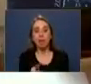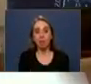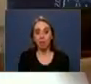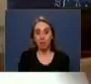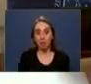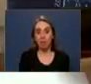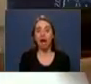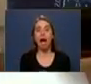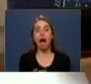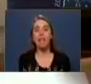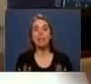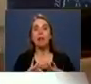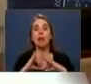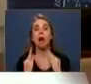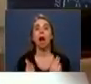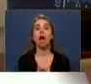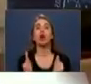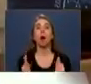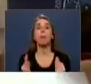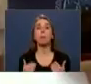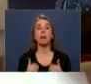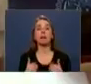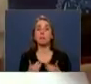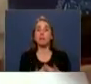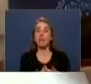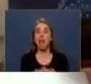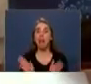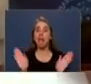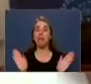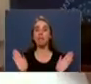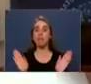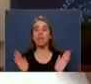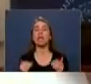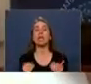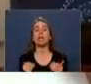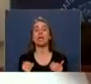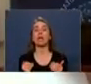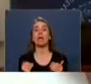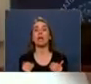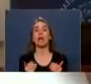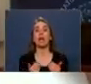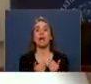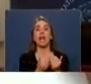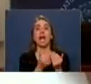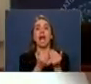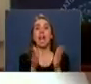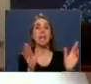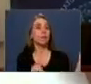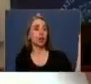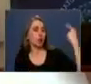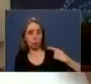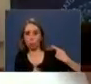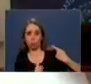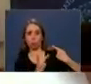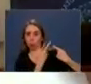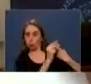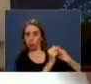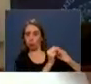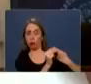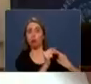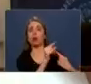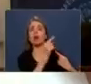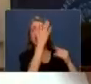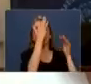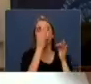trabajadores informales que sí o sí tienen que salir a la calle para ganarse el pan día a día, usted es privilegiado, Marco es privilegiado, nosotros acá tenemos trabajo,